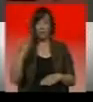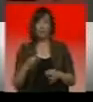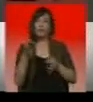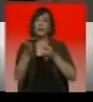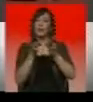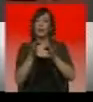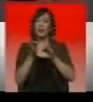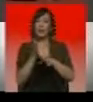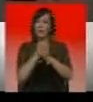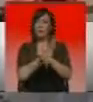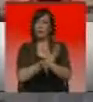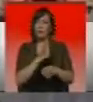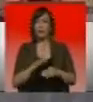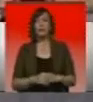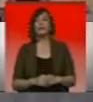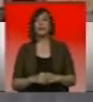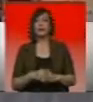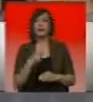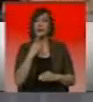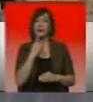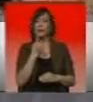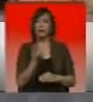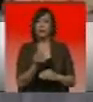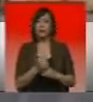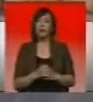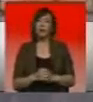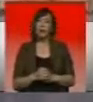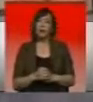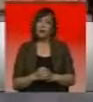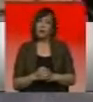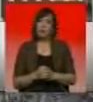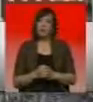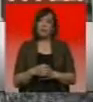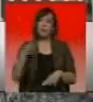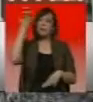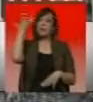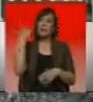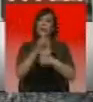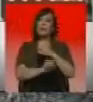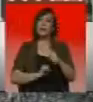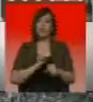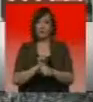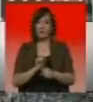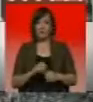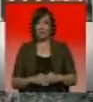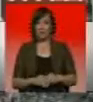través de las encíclicas Rerum Novarum, Centésimos Annus y Laudato Si'.